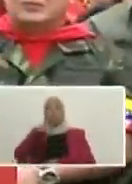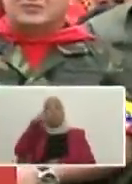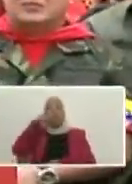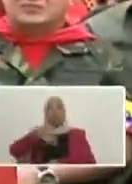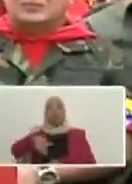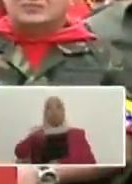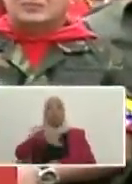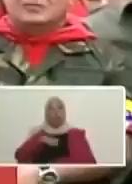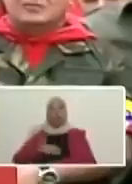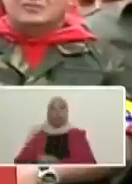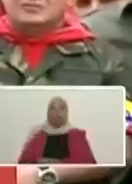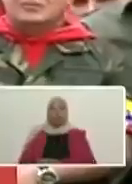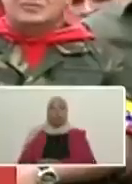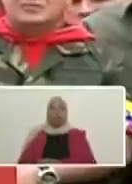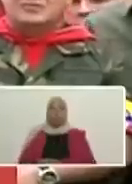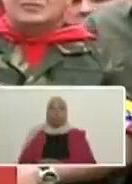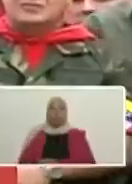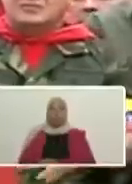pueblo.